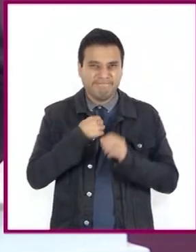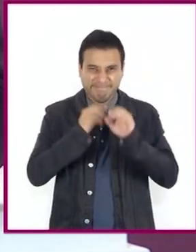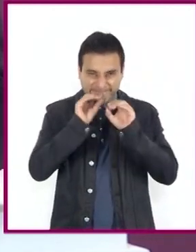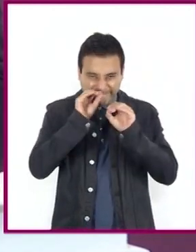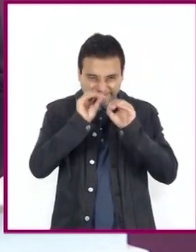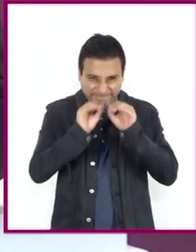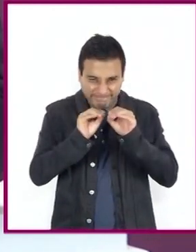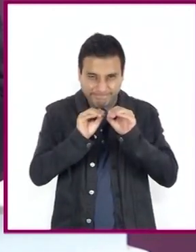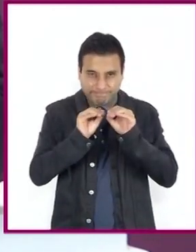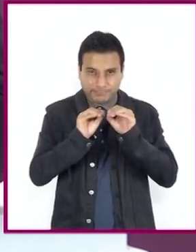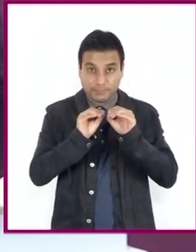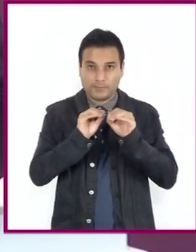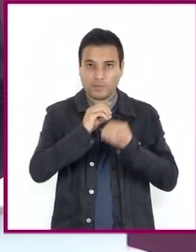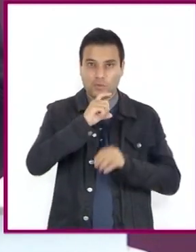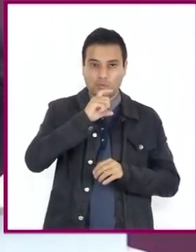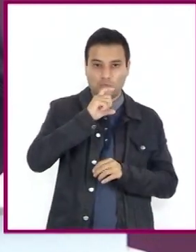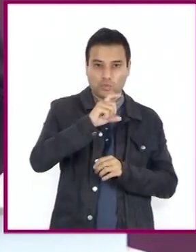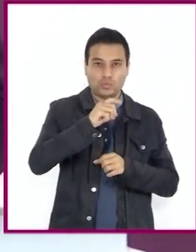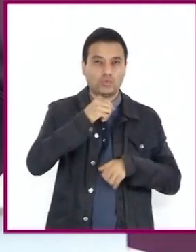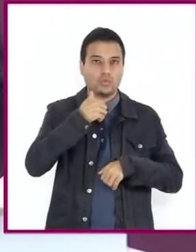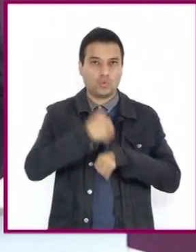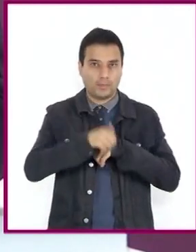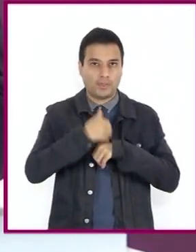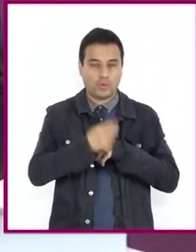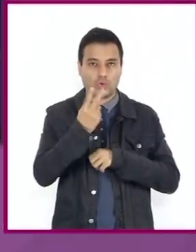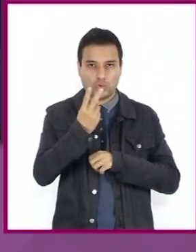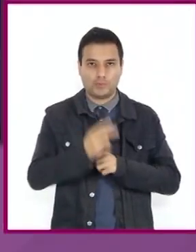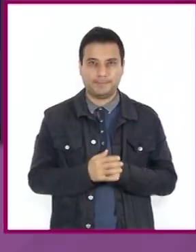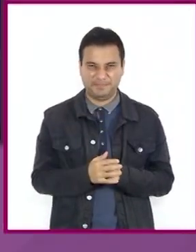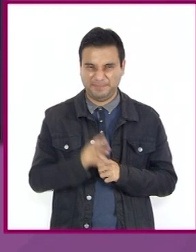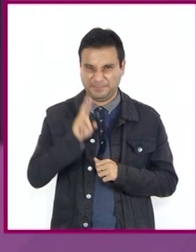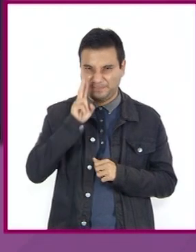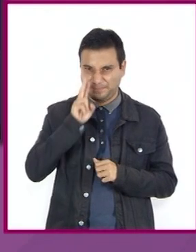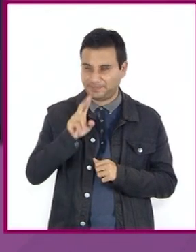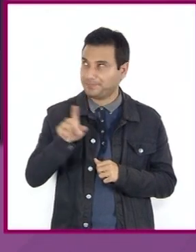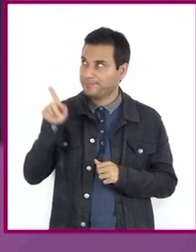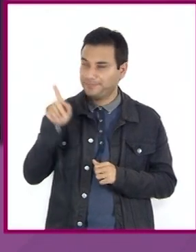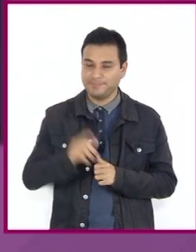Colocaremos el coeficiente 2 en la fórmula del ácido acético.